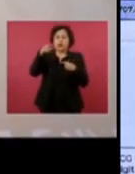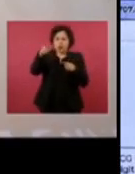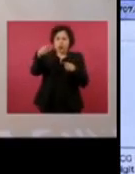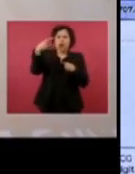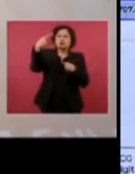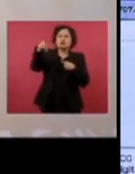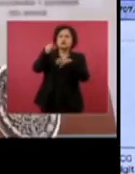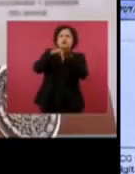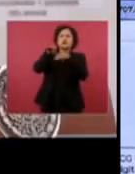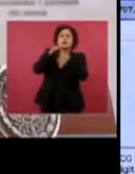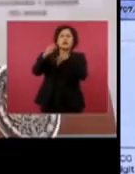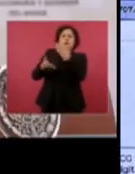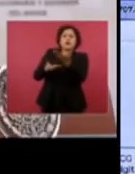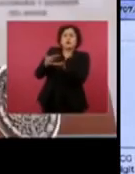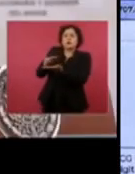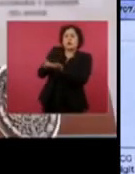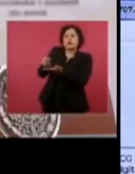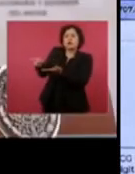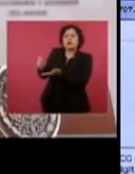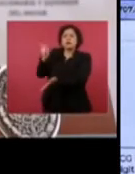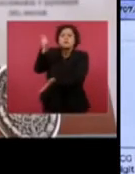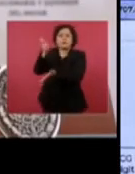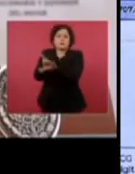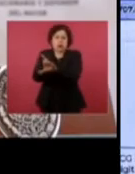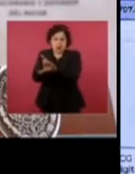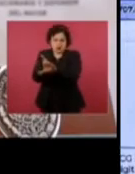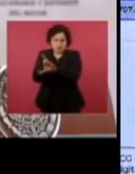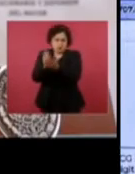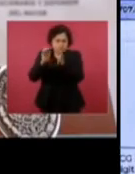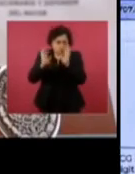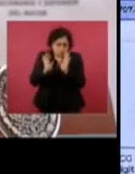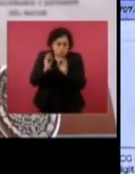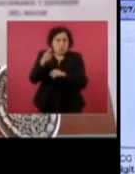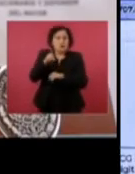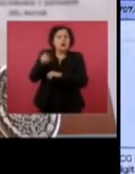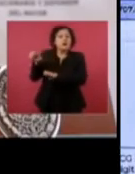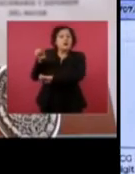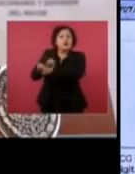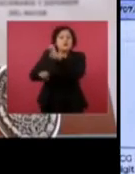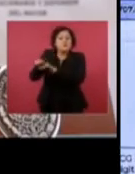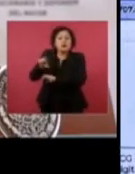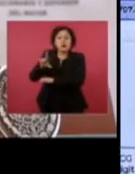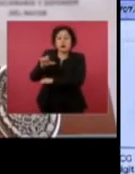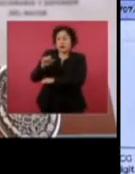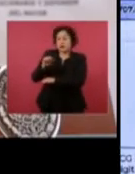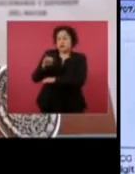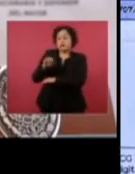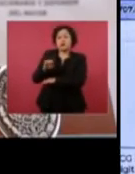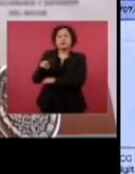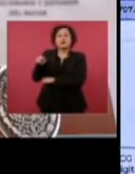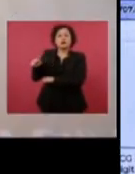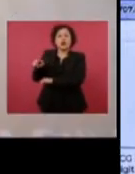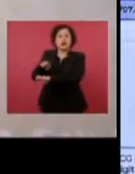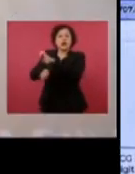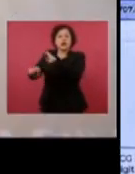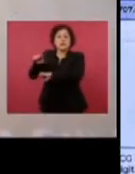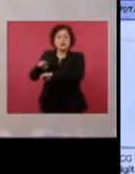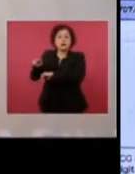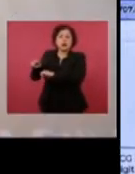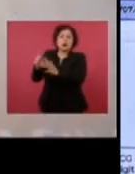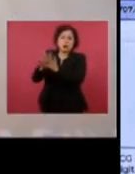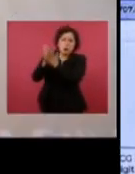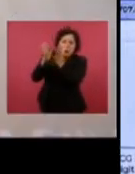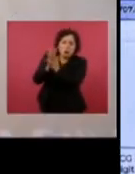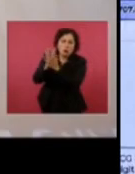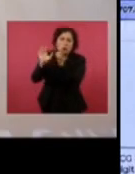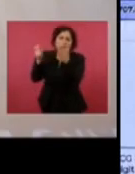haciendo para para tratar de evitar que se les controle ese dinero eh la unidad de investigación ya